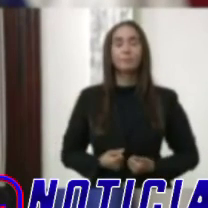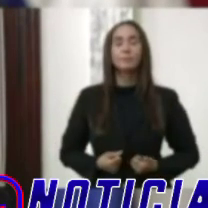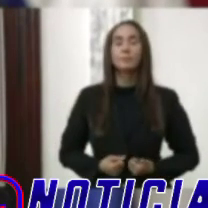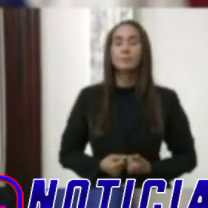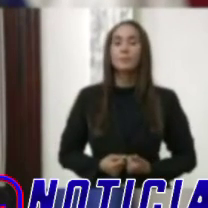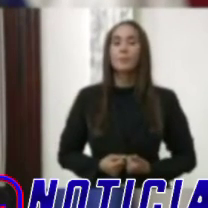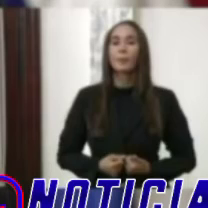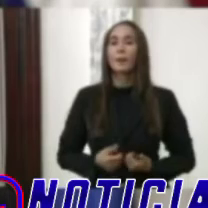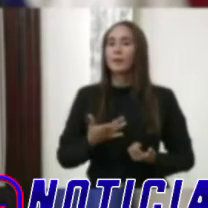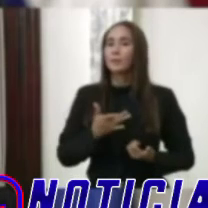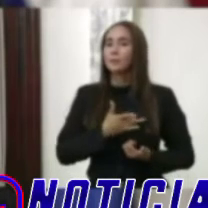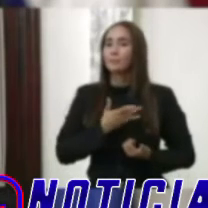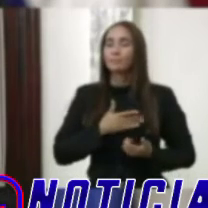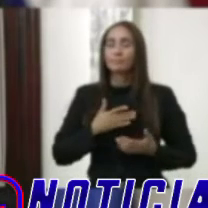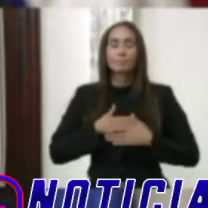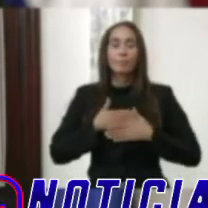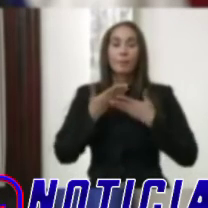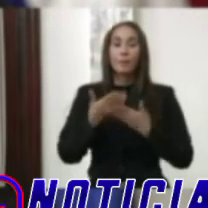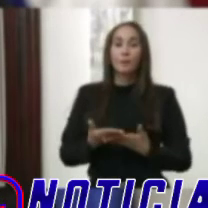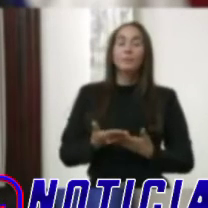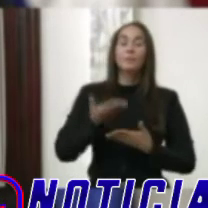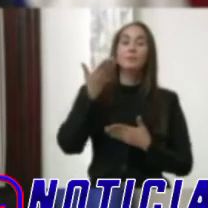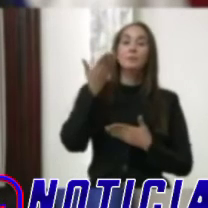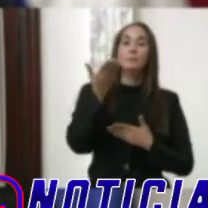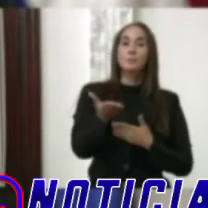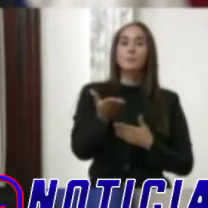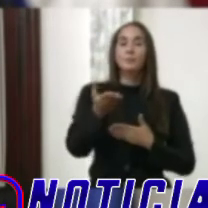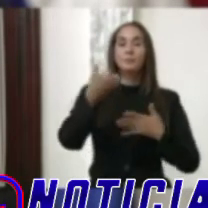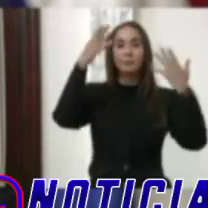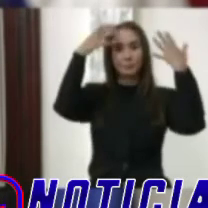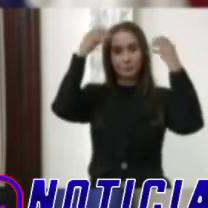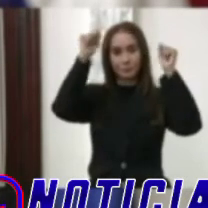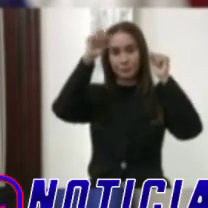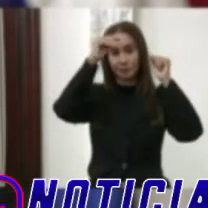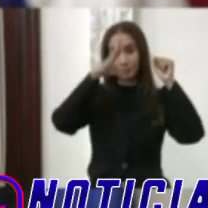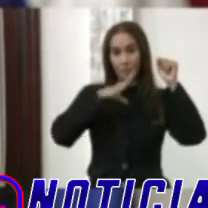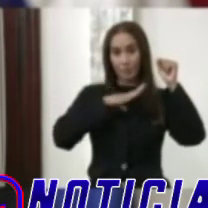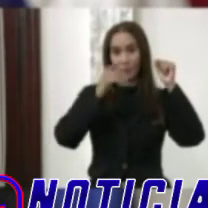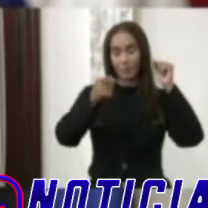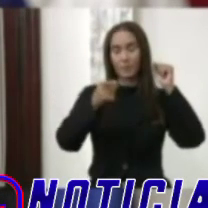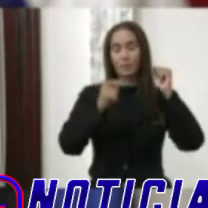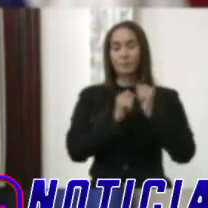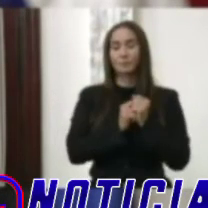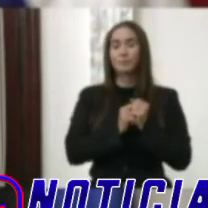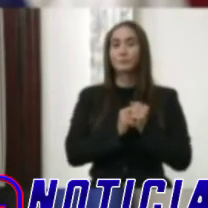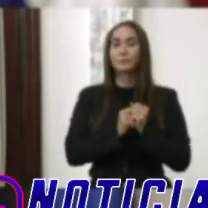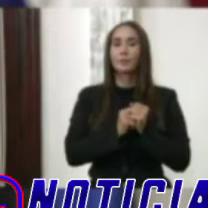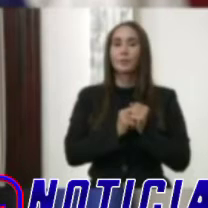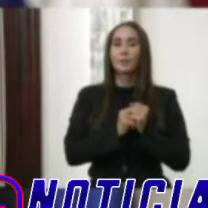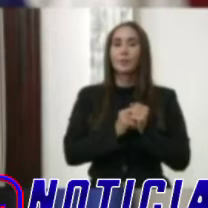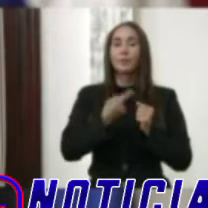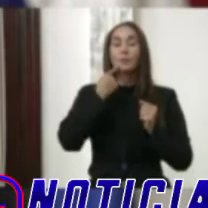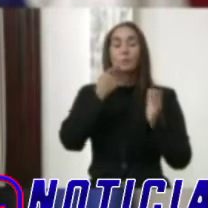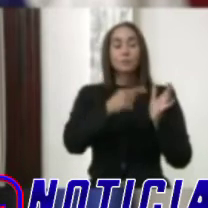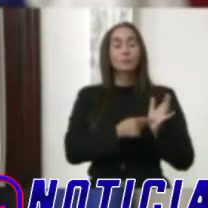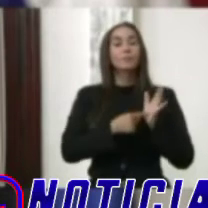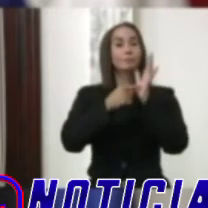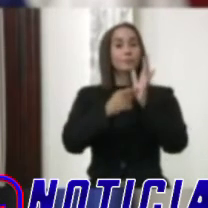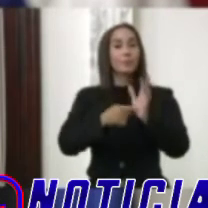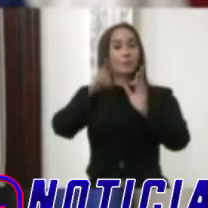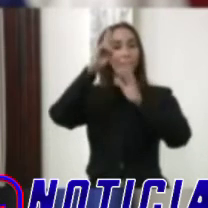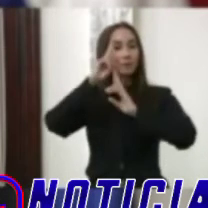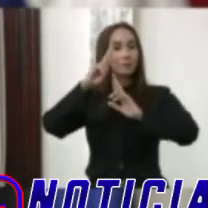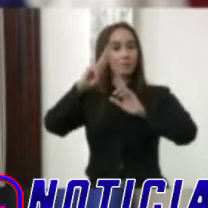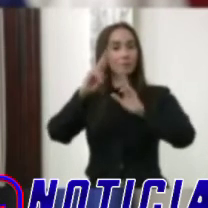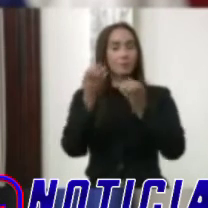enorme satisfacción que a usted, señor presidente, que ha dado reiteradas pruebas de su respeto a la